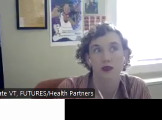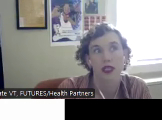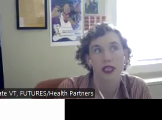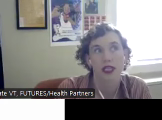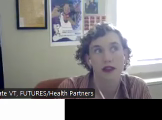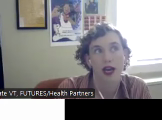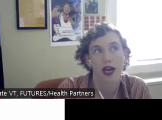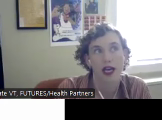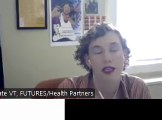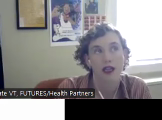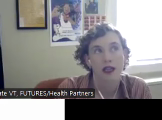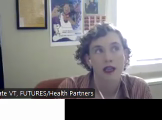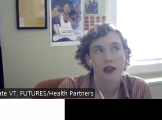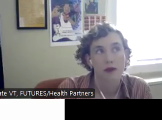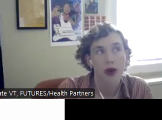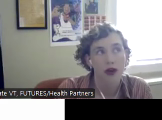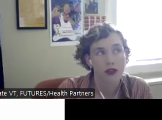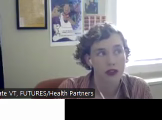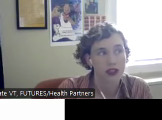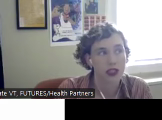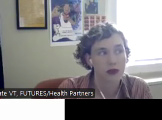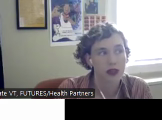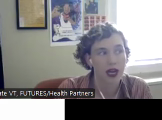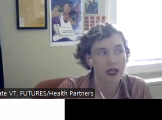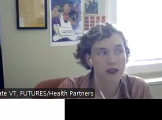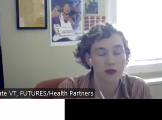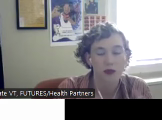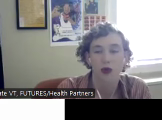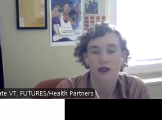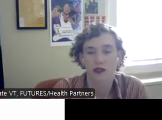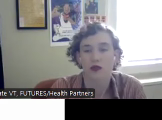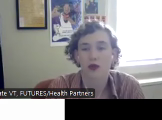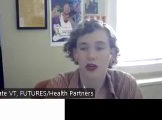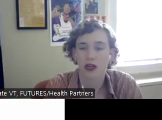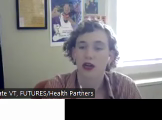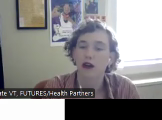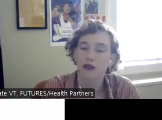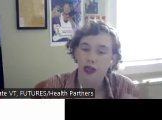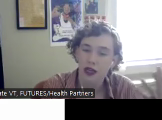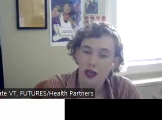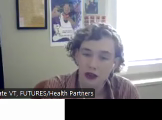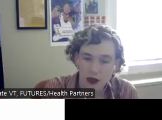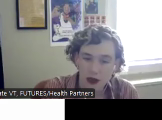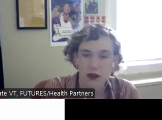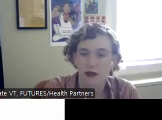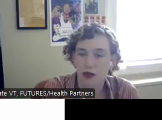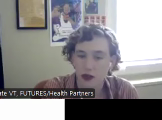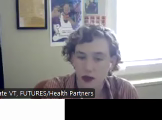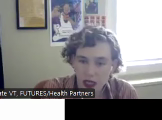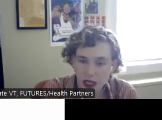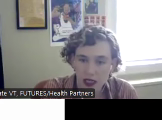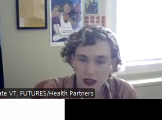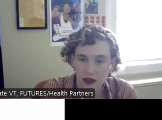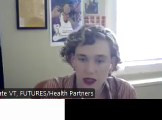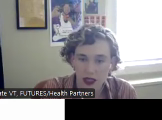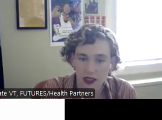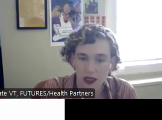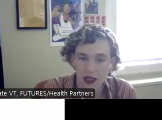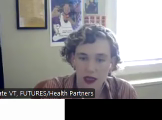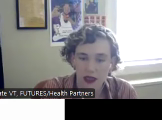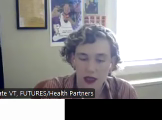doméstica y sexual y que estos trabajen con los centros comunitarios de salud, porque